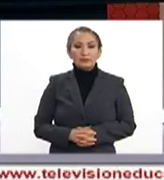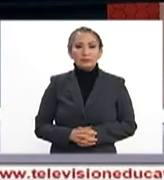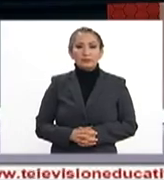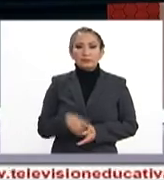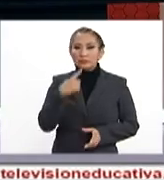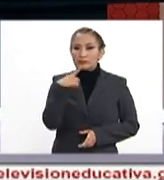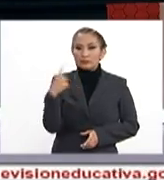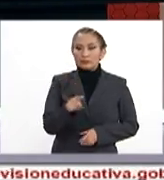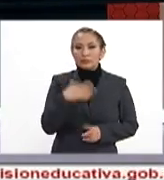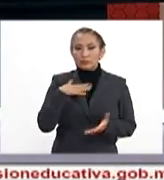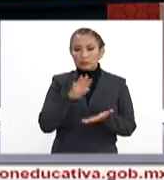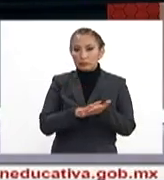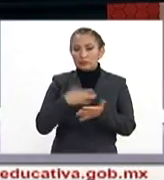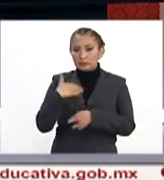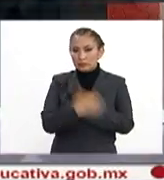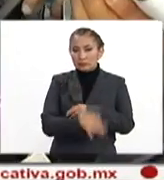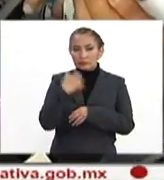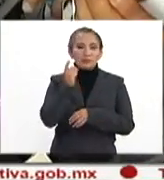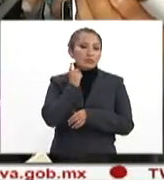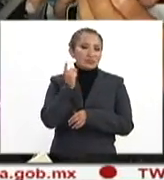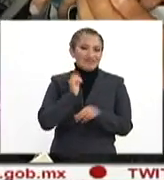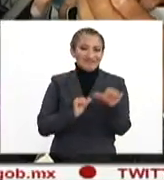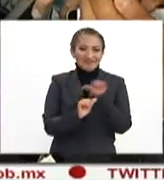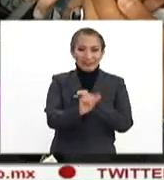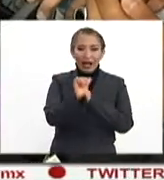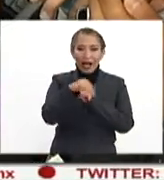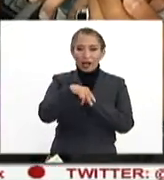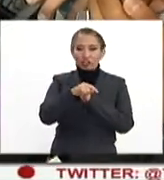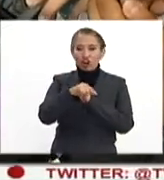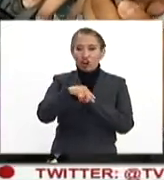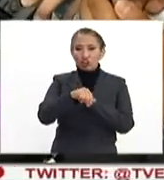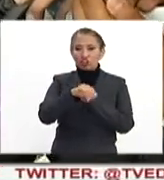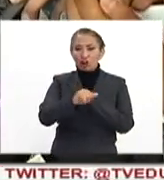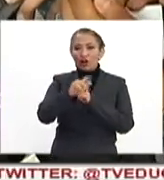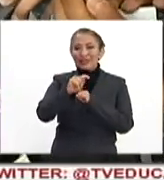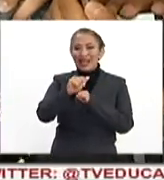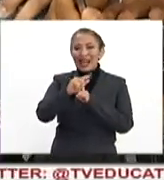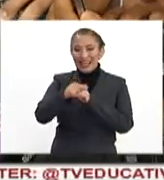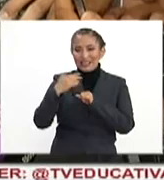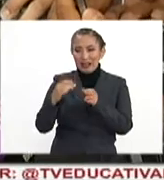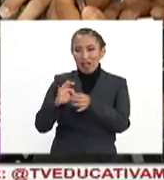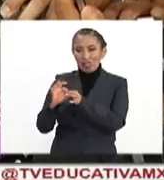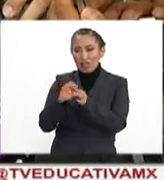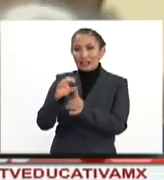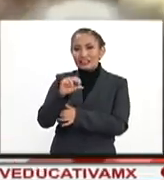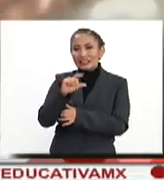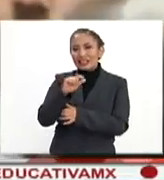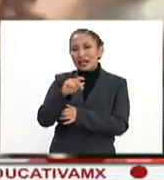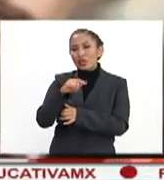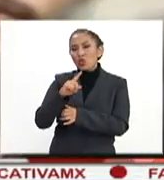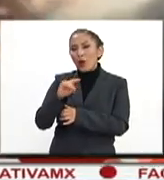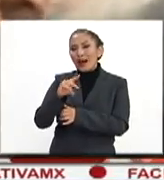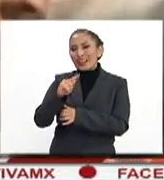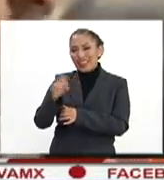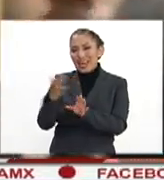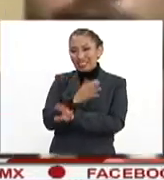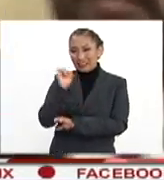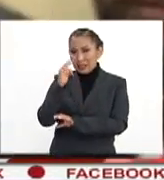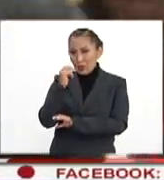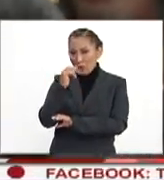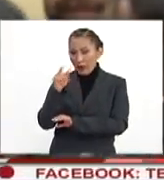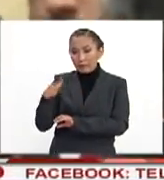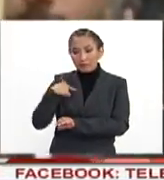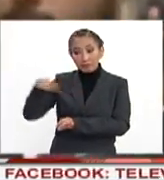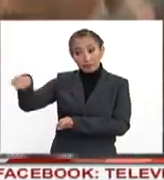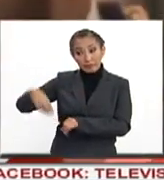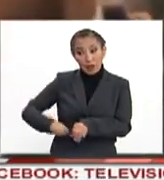Se dictó prisión preventiva al diputado suplente Antonio Enrique Tarín, colaborador de César Duarte durante la administración en Chihuahua. Se aclaró que